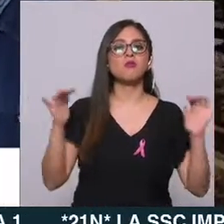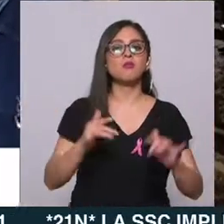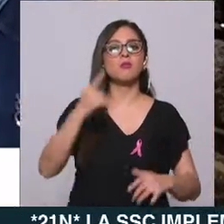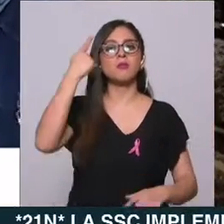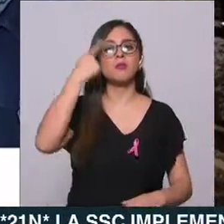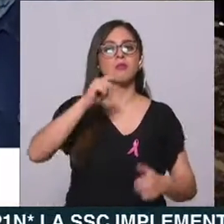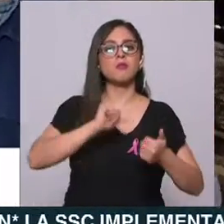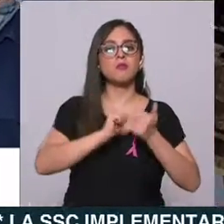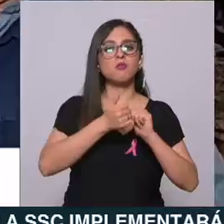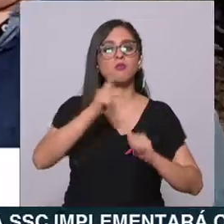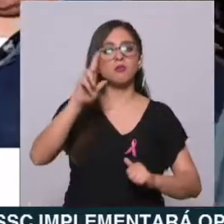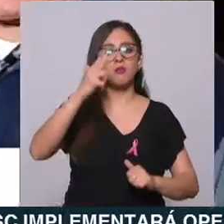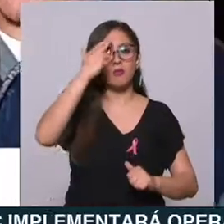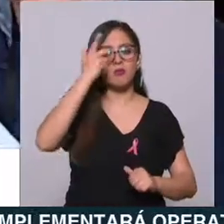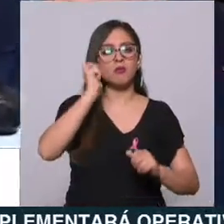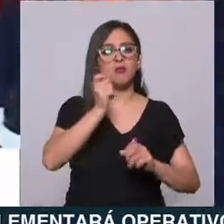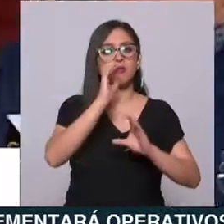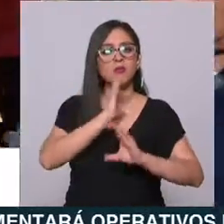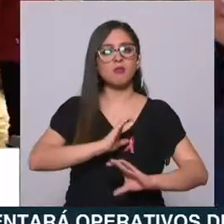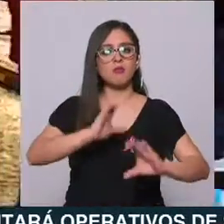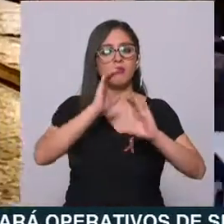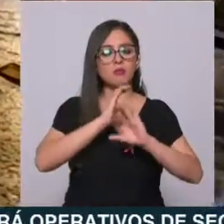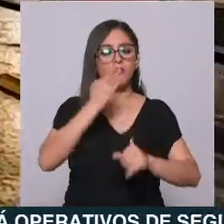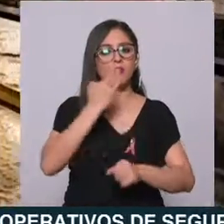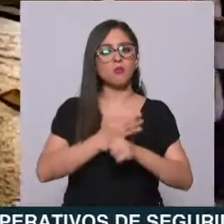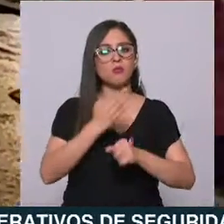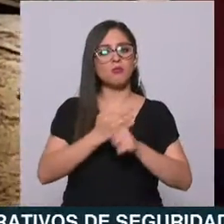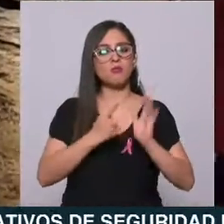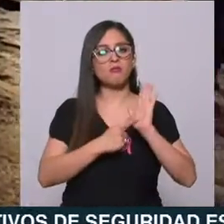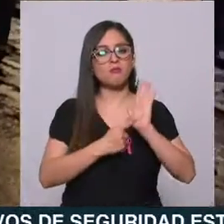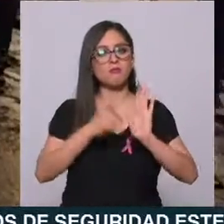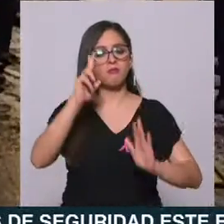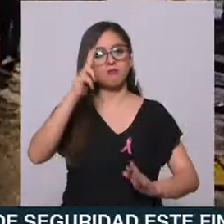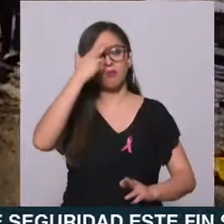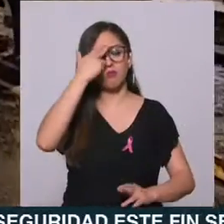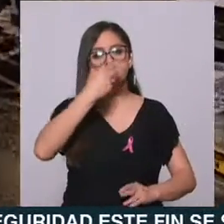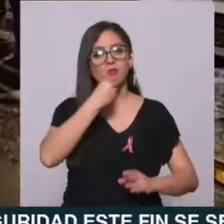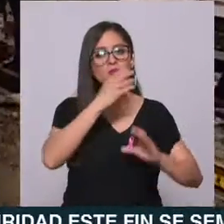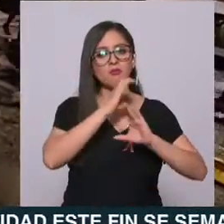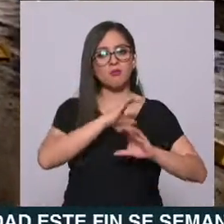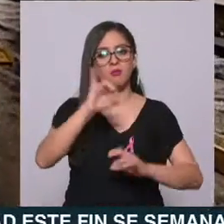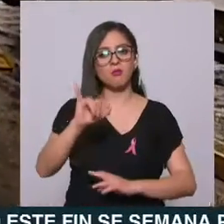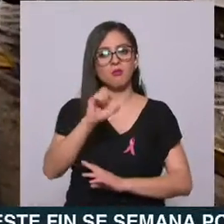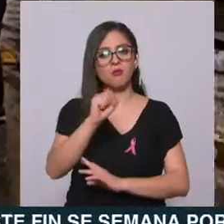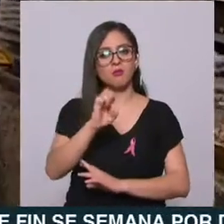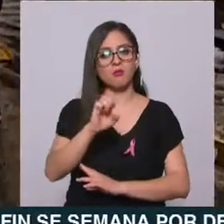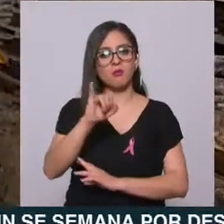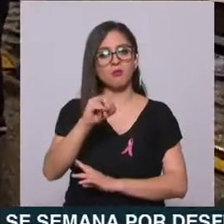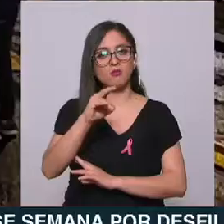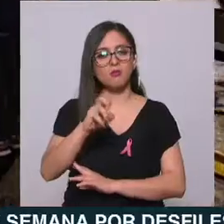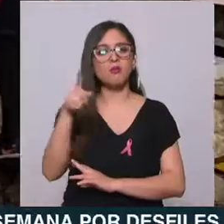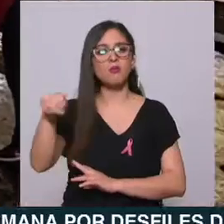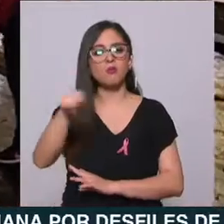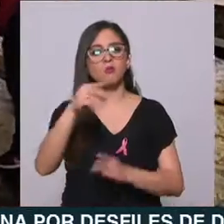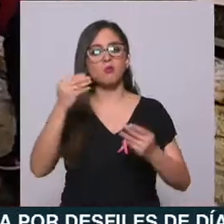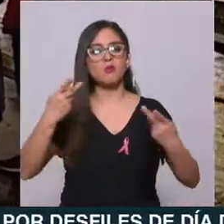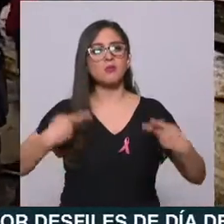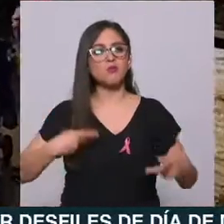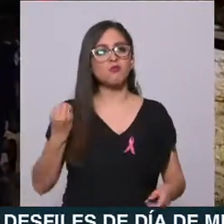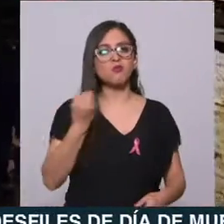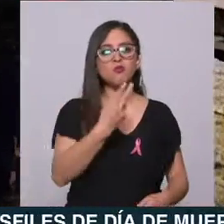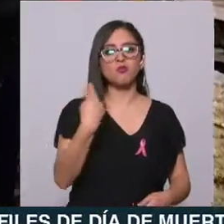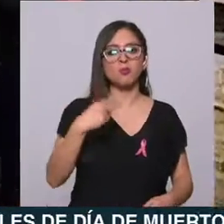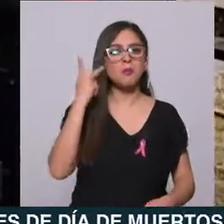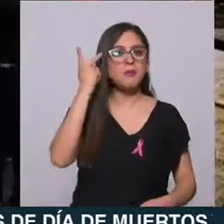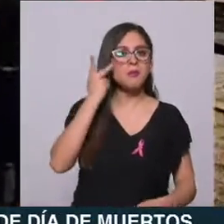acudir a este homenaje, este concierto que se está ofreciendo en memoria de José José, conocido también como el príncipe de la canción. La verdad es